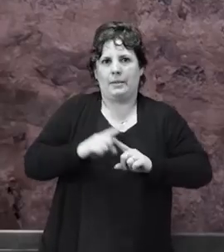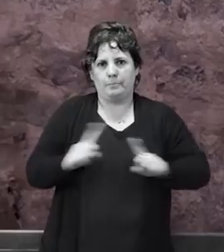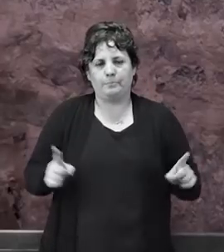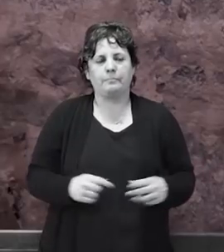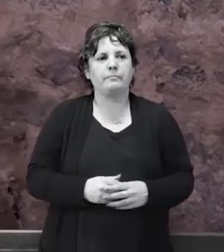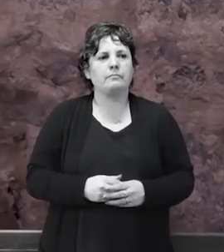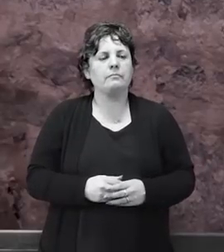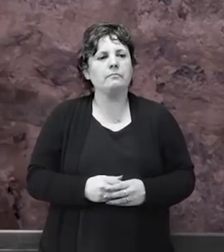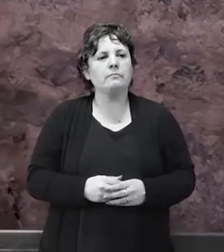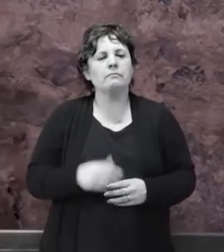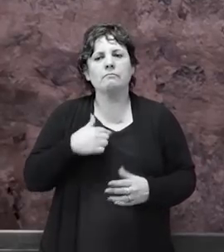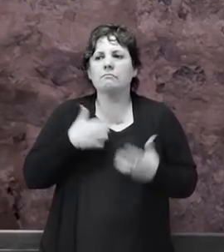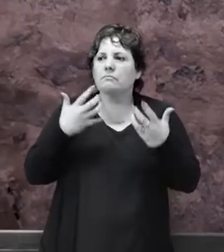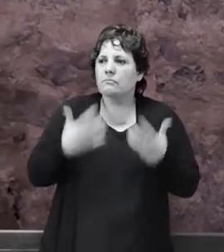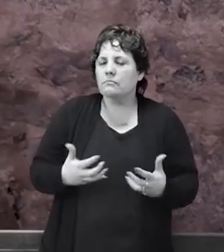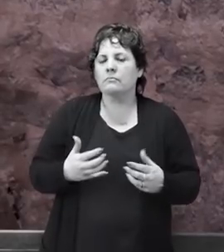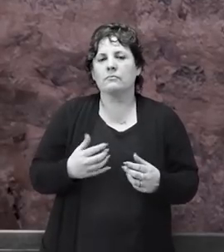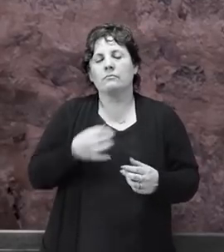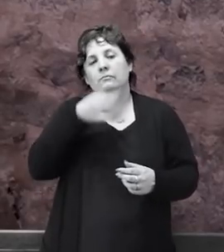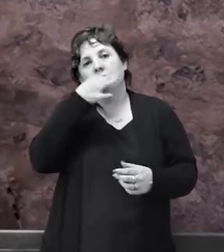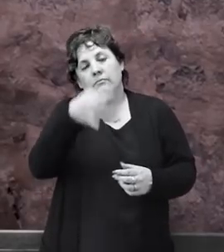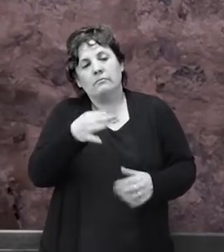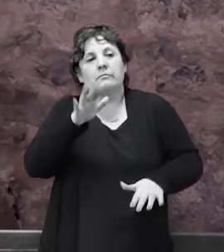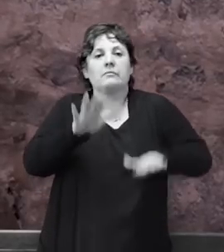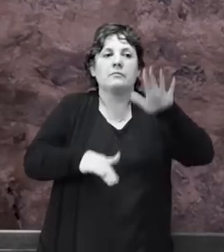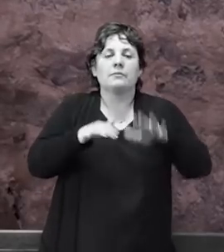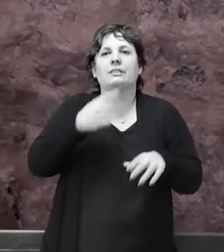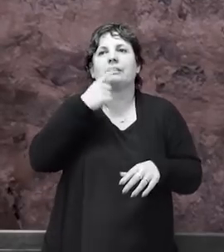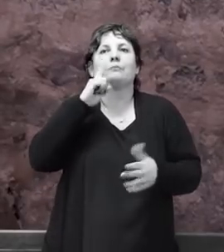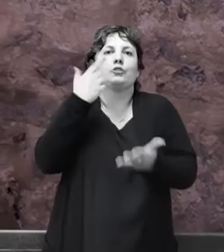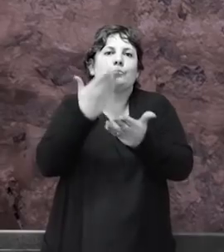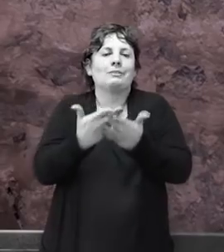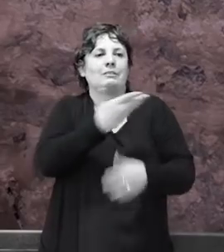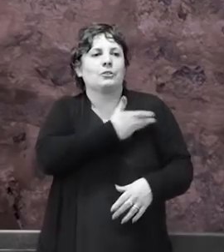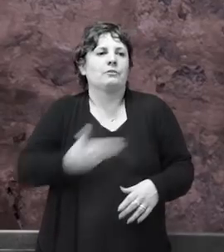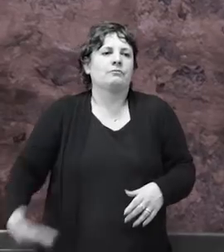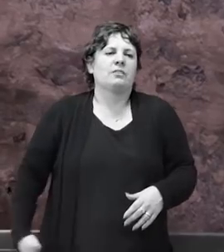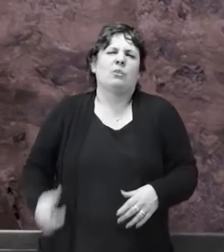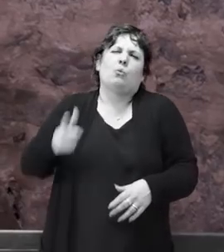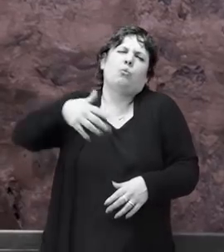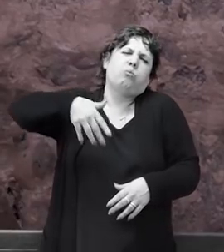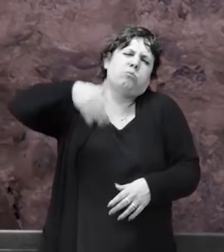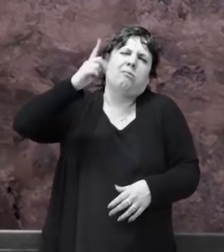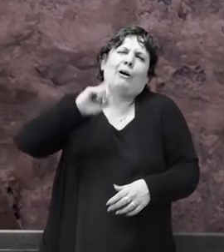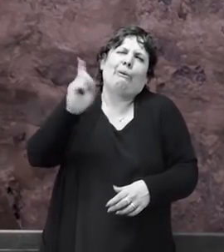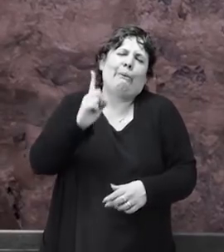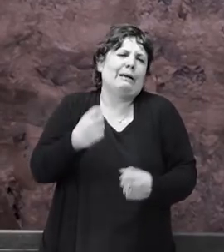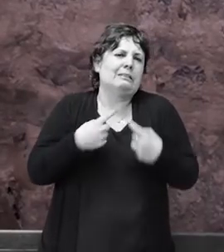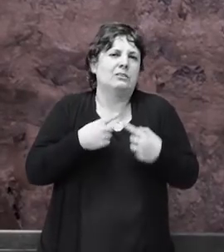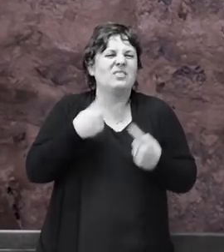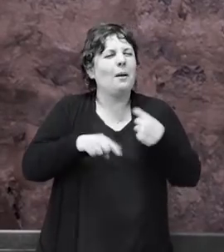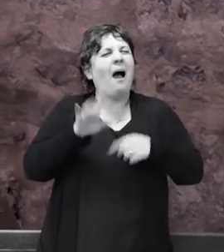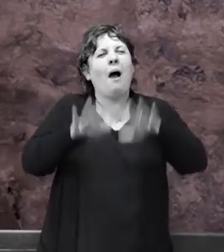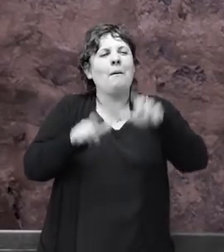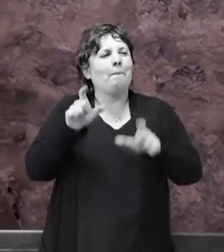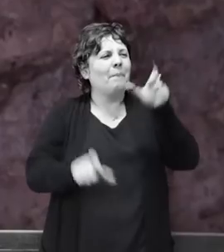hacer esta precisión, porque a veces uno habla de política pública y la ve como muy lejos y las personas pueden